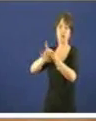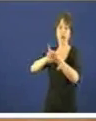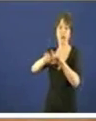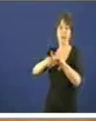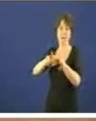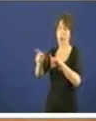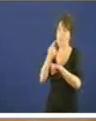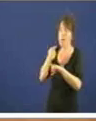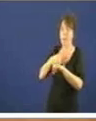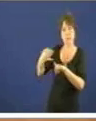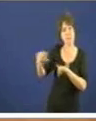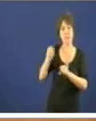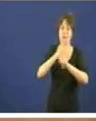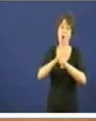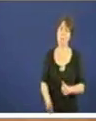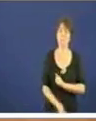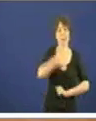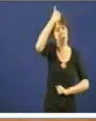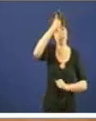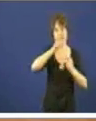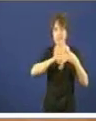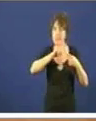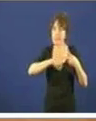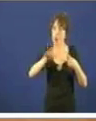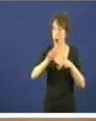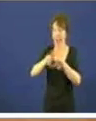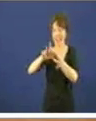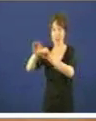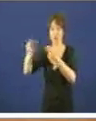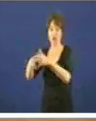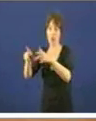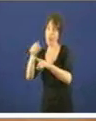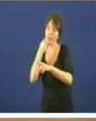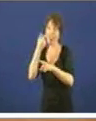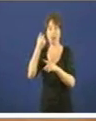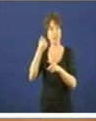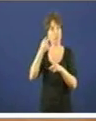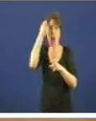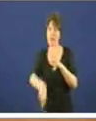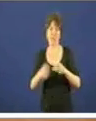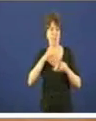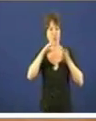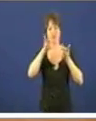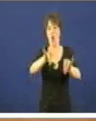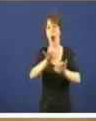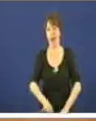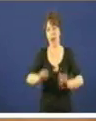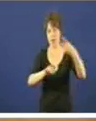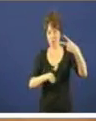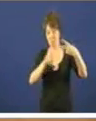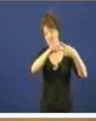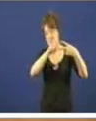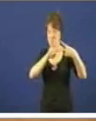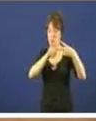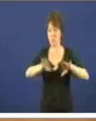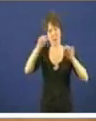dice que deberíamos de actuar máis, e as críticas do seu socio que dice que non deberíamos de actuar nada. Pero deberían de poñerse polo menos de